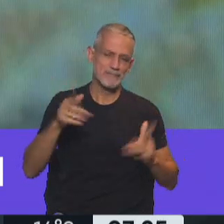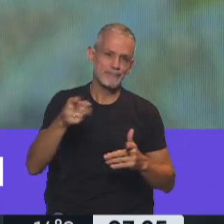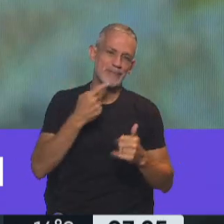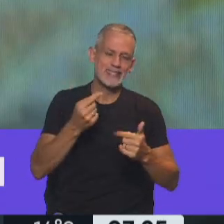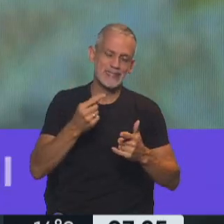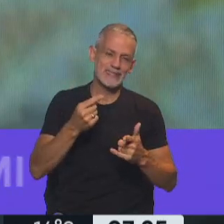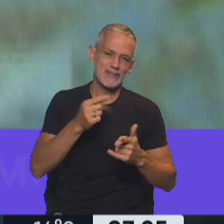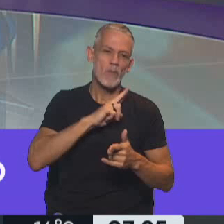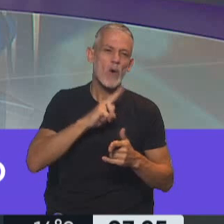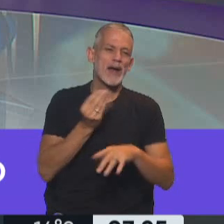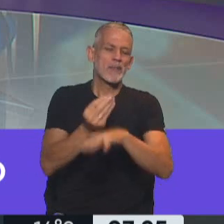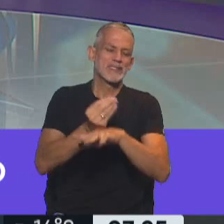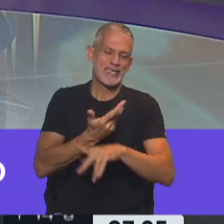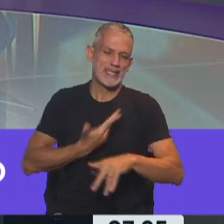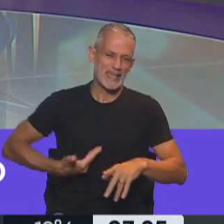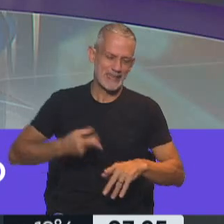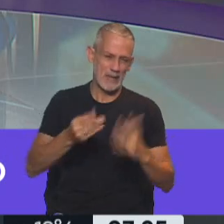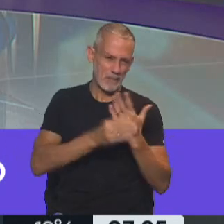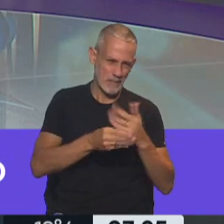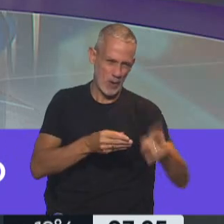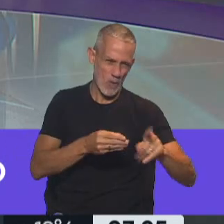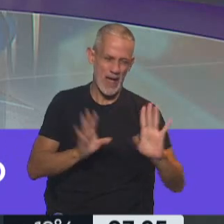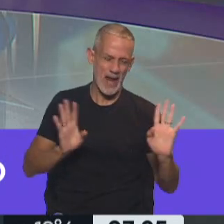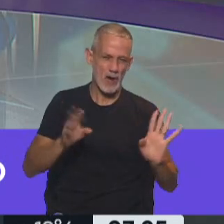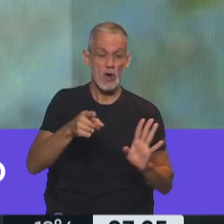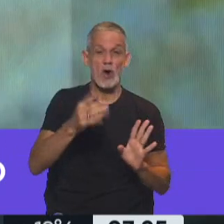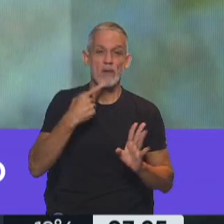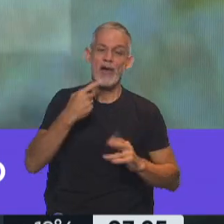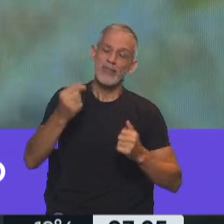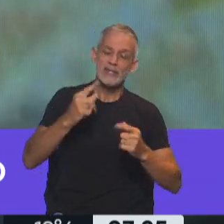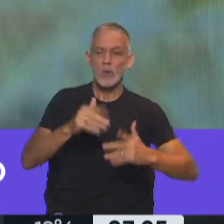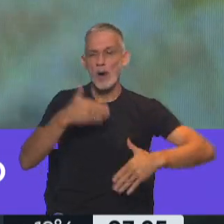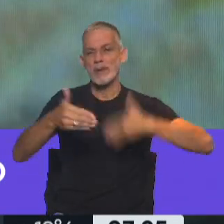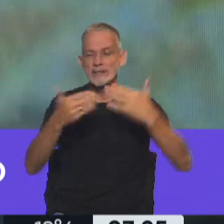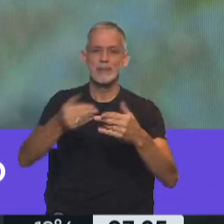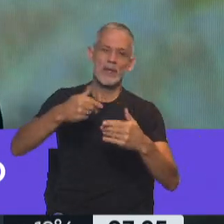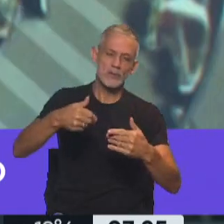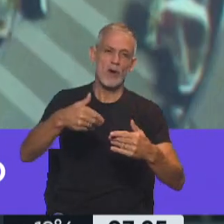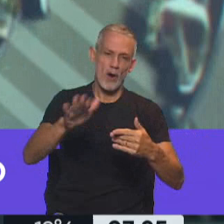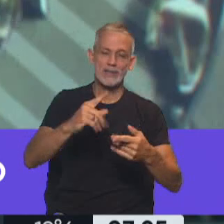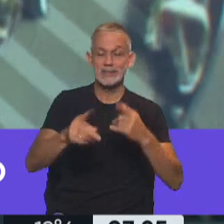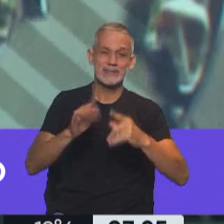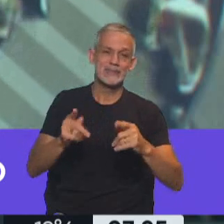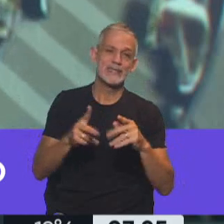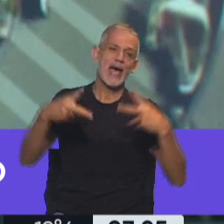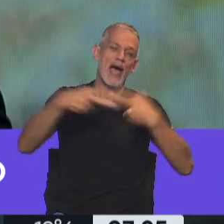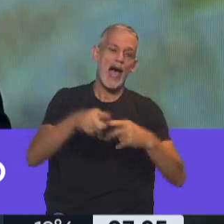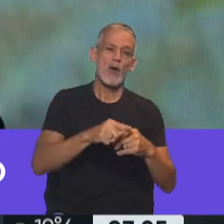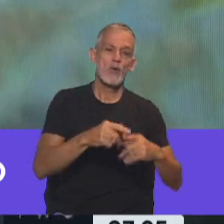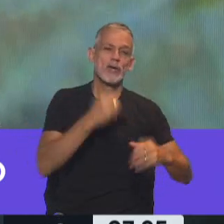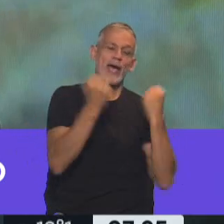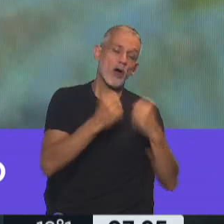la portavoz del gobierno, Cerruti, en el día de ayer, indicando que el camino es el de crecimiento, la necesidad de que el ajuste no detenga, que